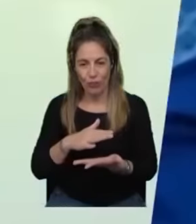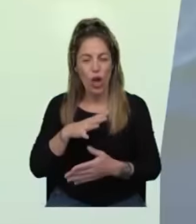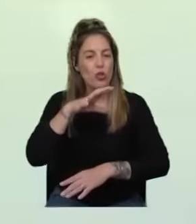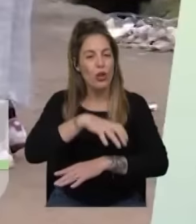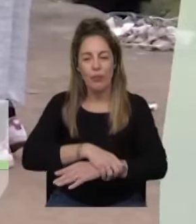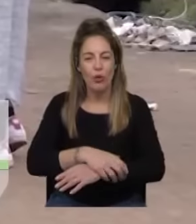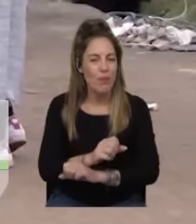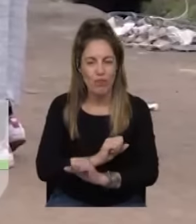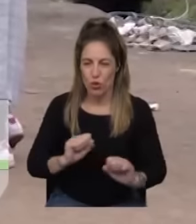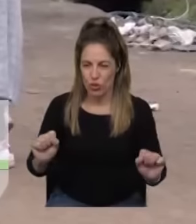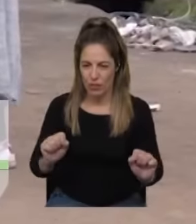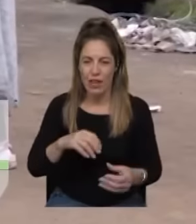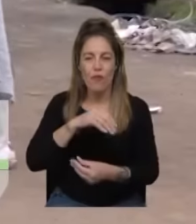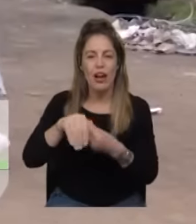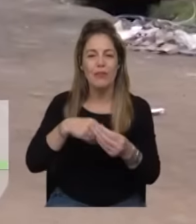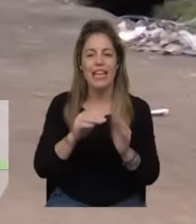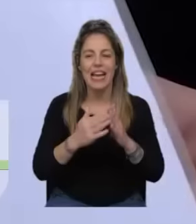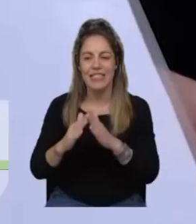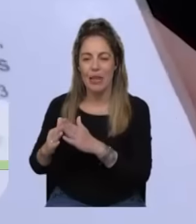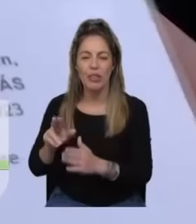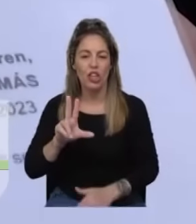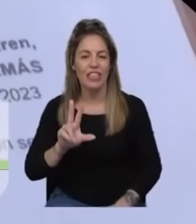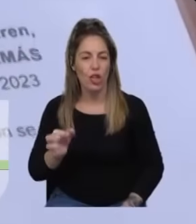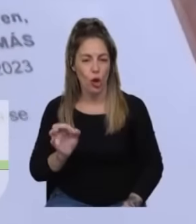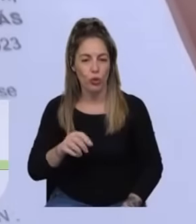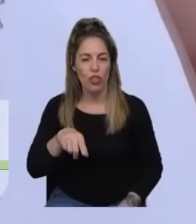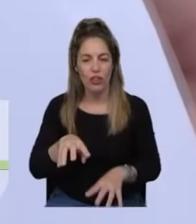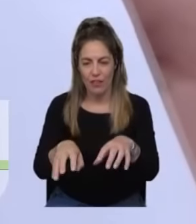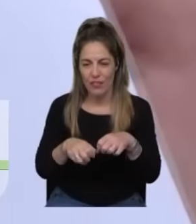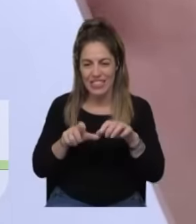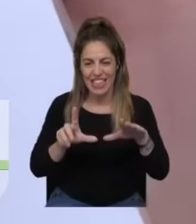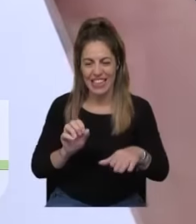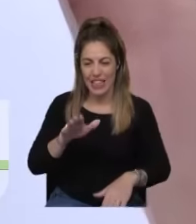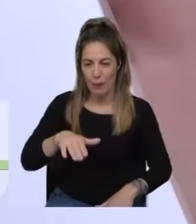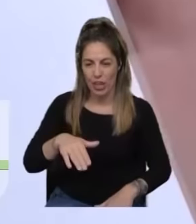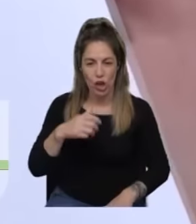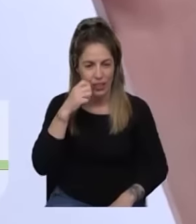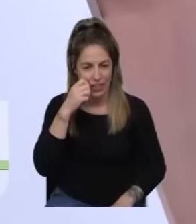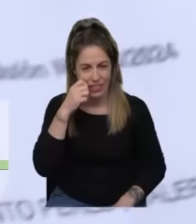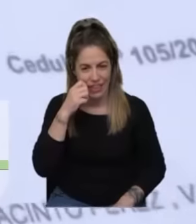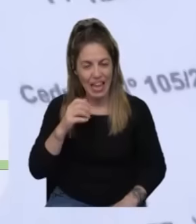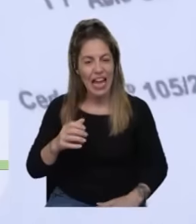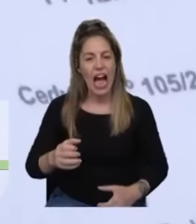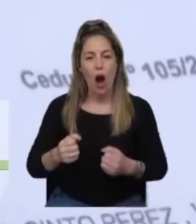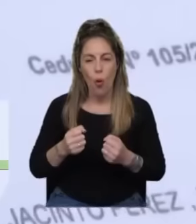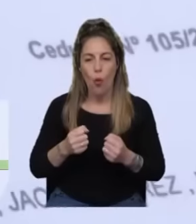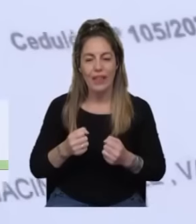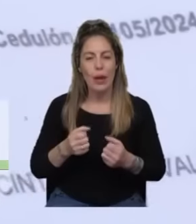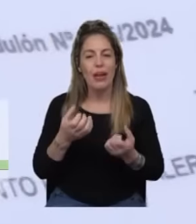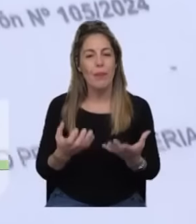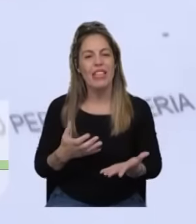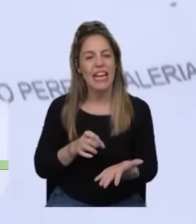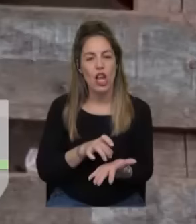imposible. Familias del asentamiento 3 de octubre, donde viven 70 menores de edad, resisten intimidación a desalojo y piden